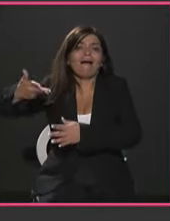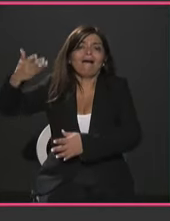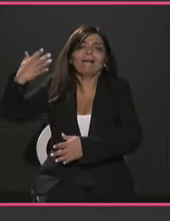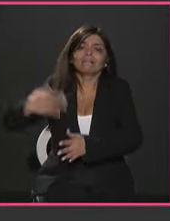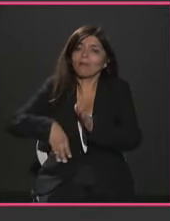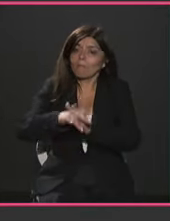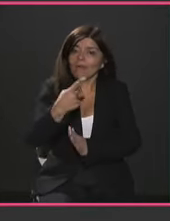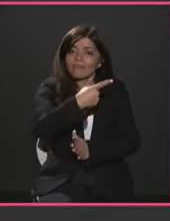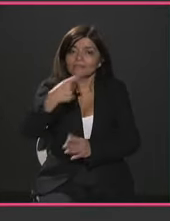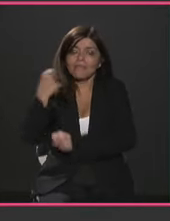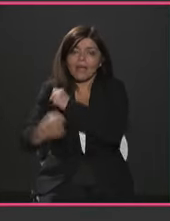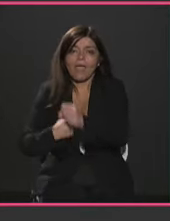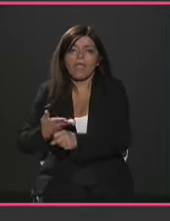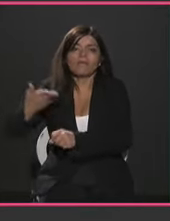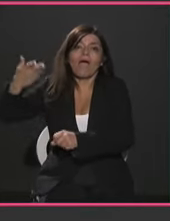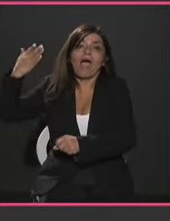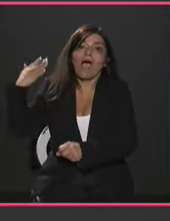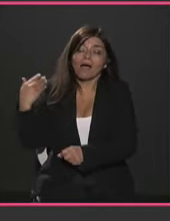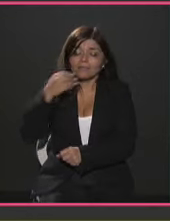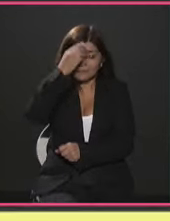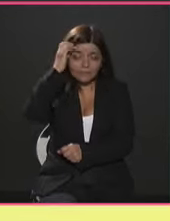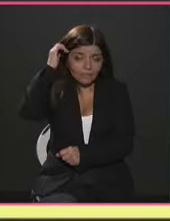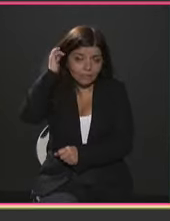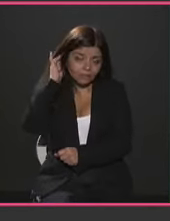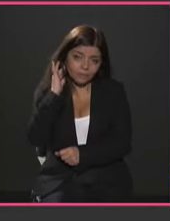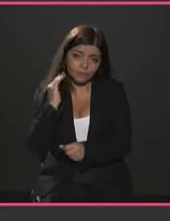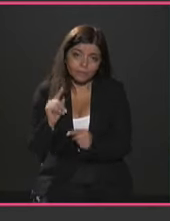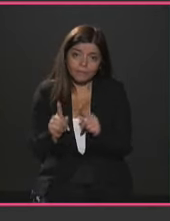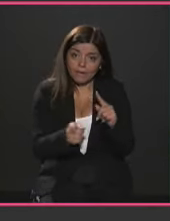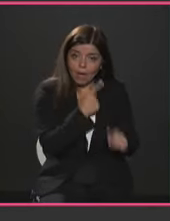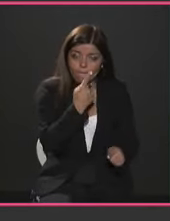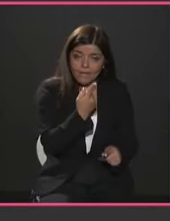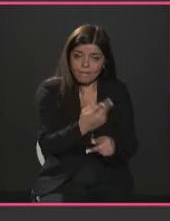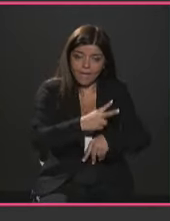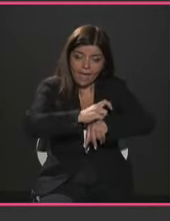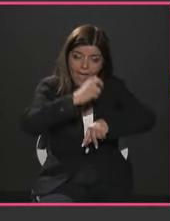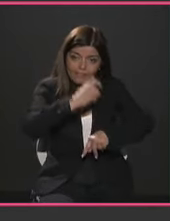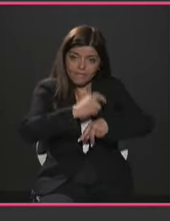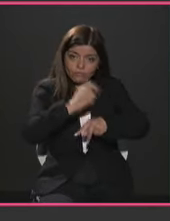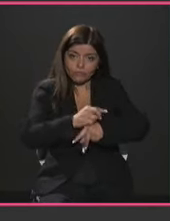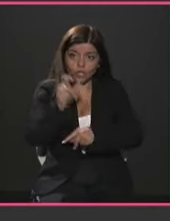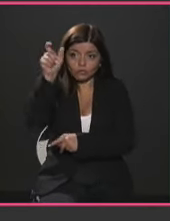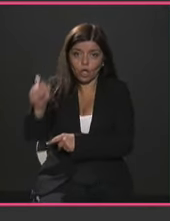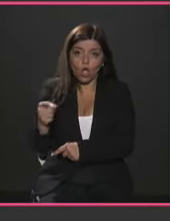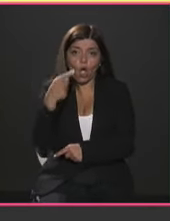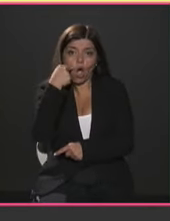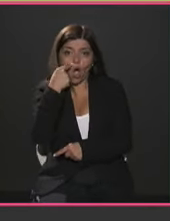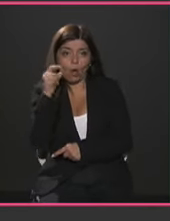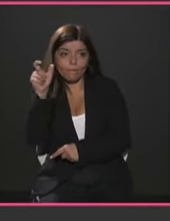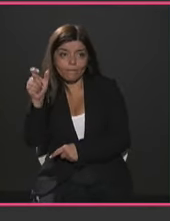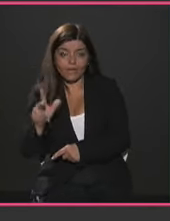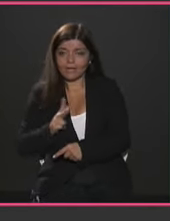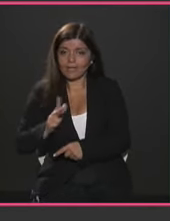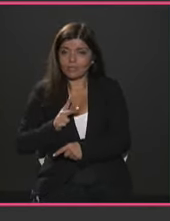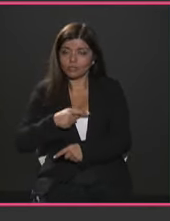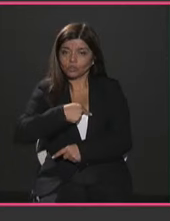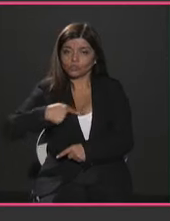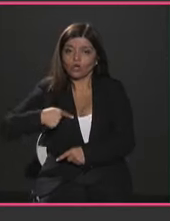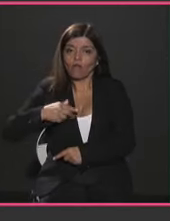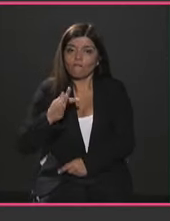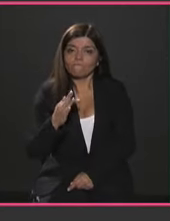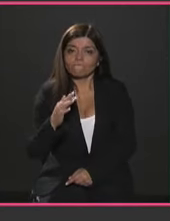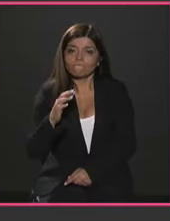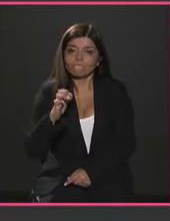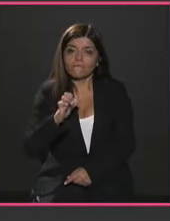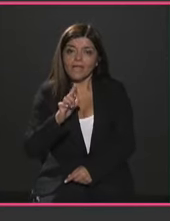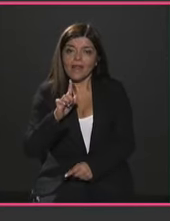años incluso antes de la penicilina antes de que se escua el primer antibiótico este caballero aquí a la derecha su nombre es Felix